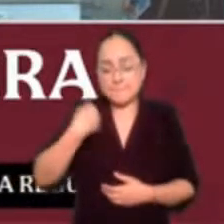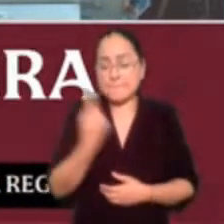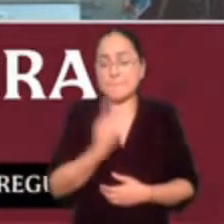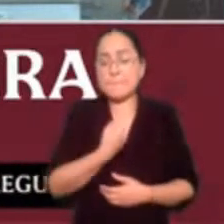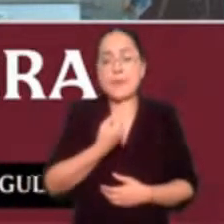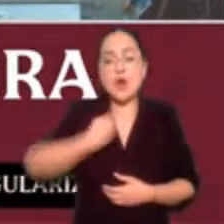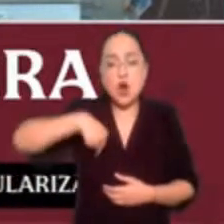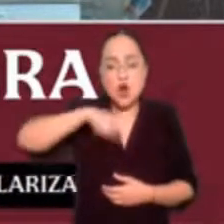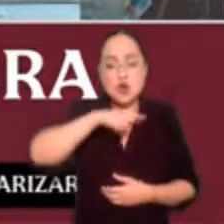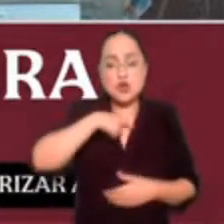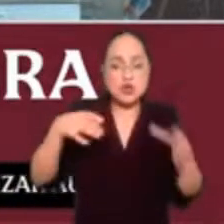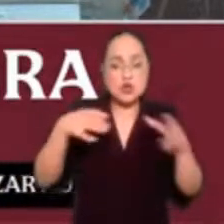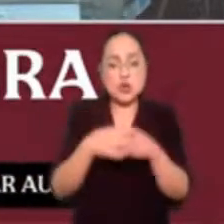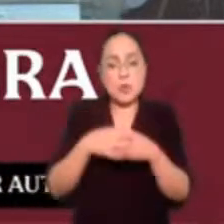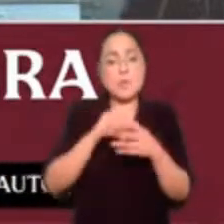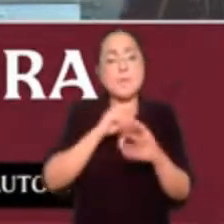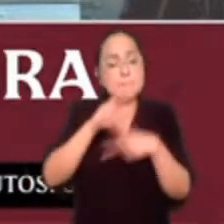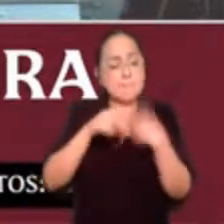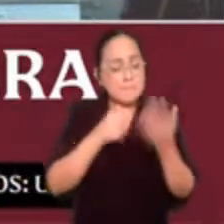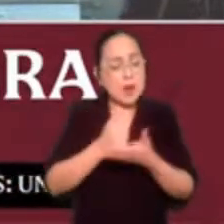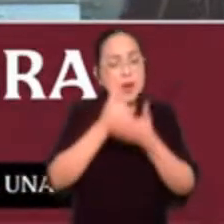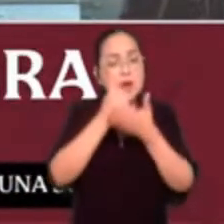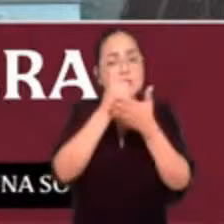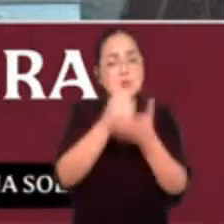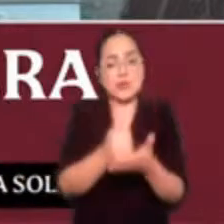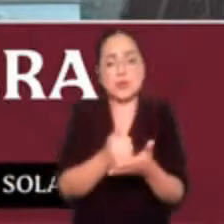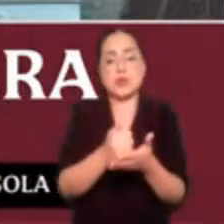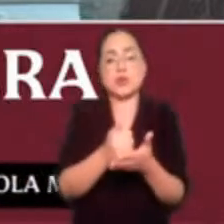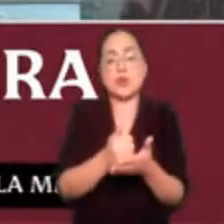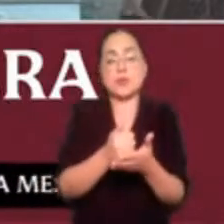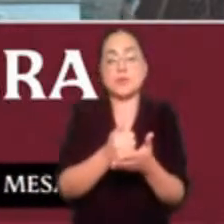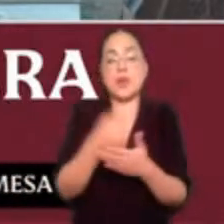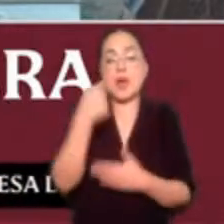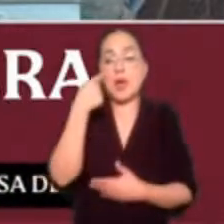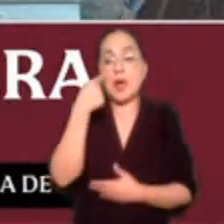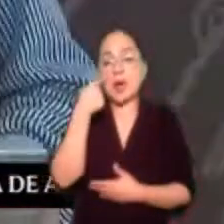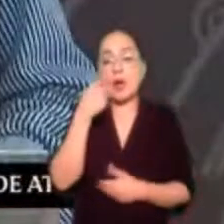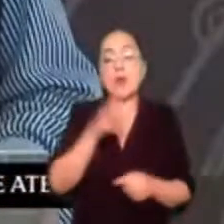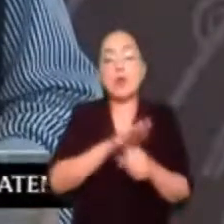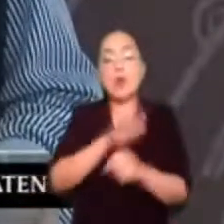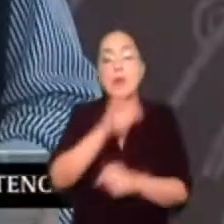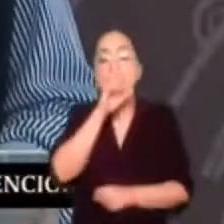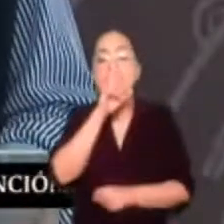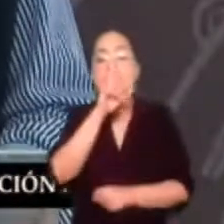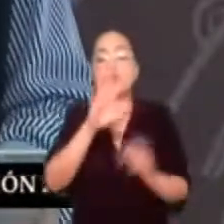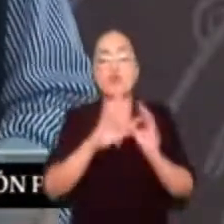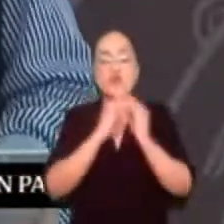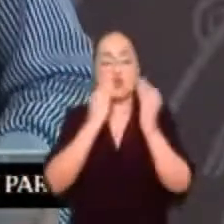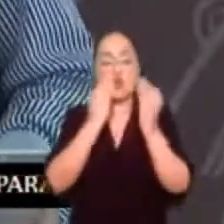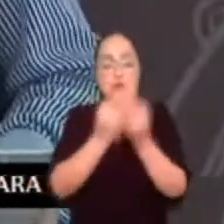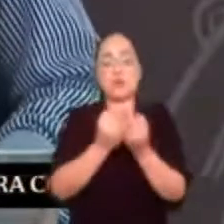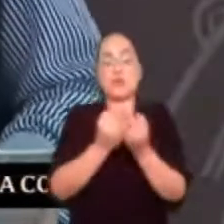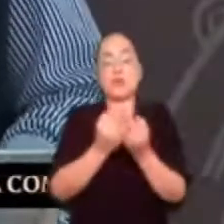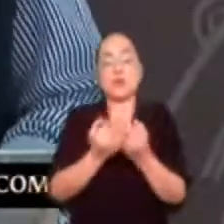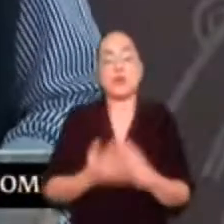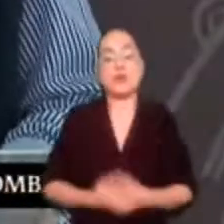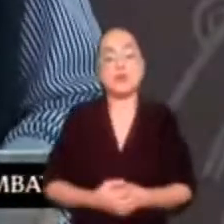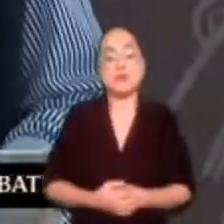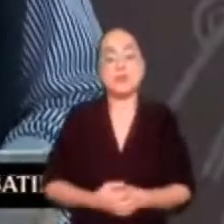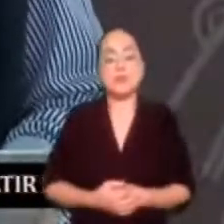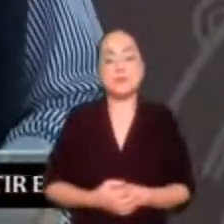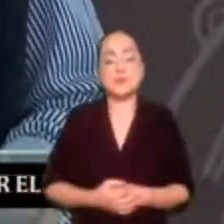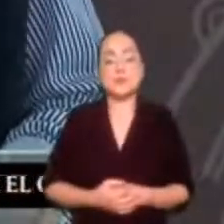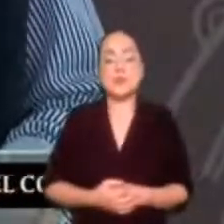vamos a ayudar a que encontremos la mejor salida y no se genere